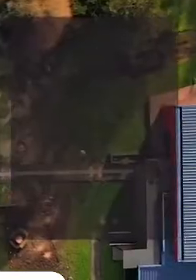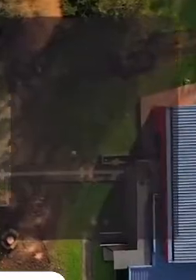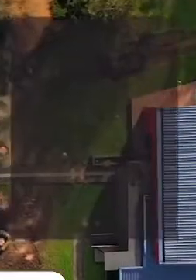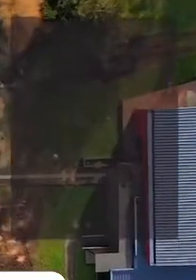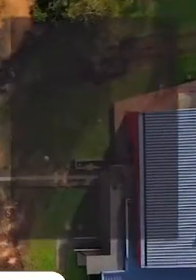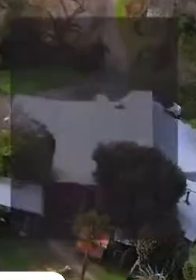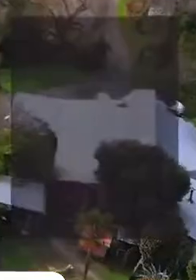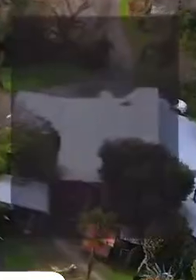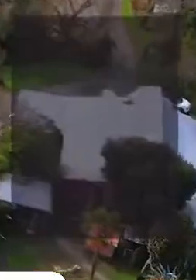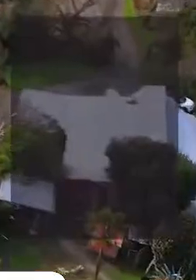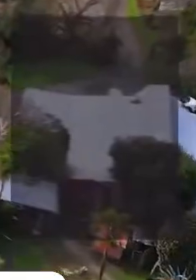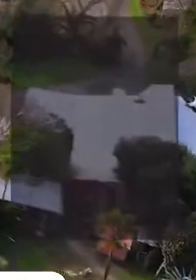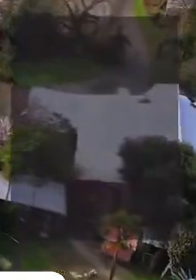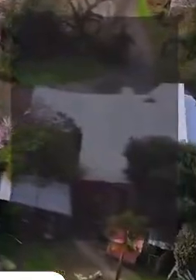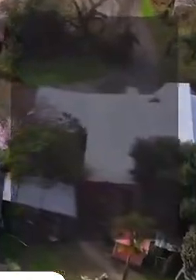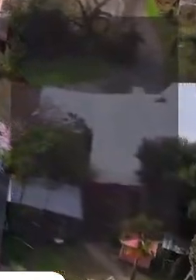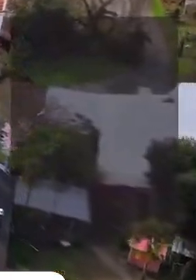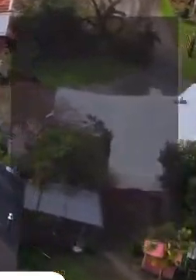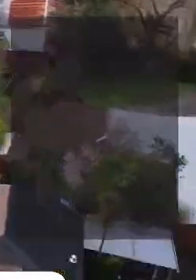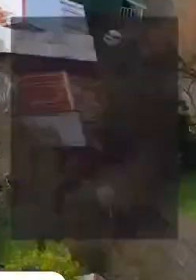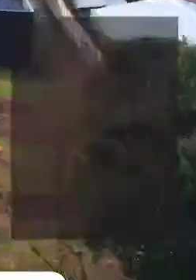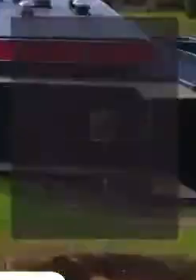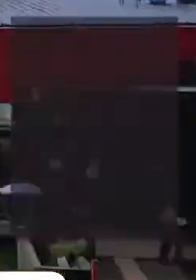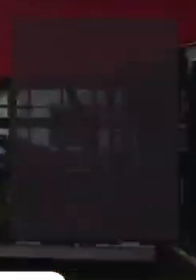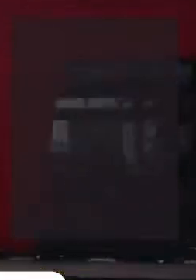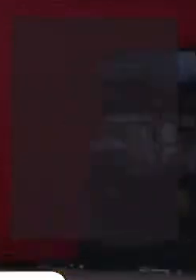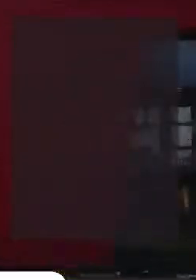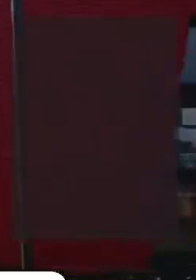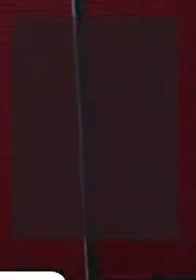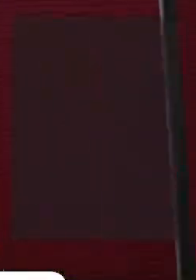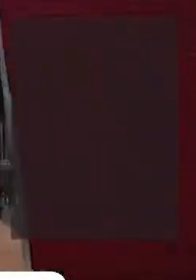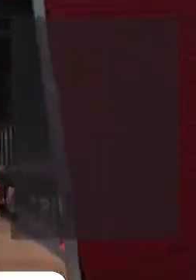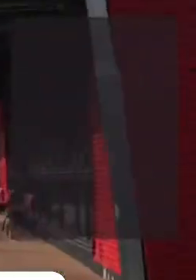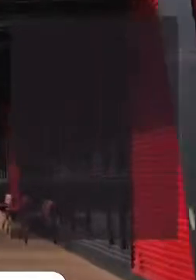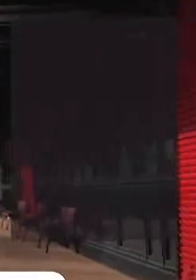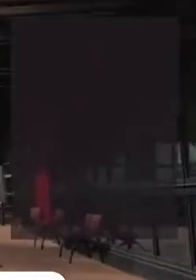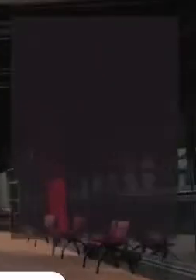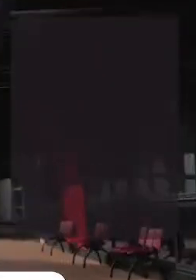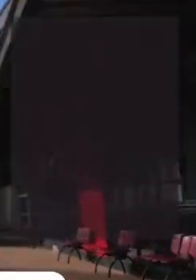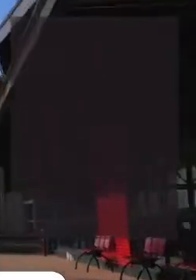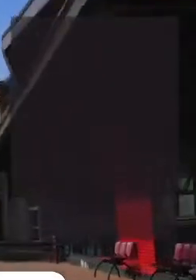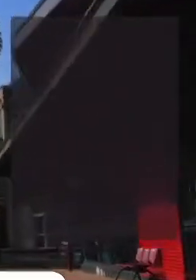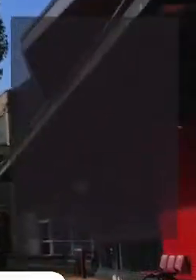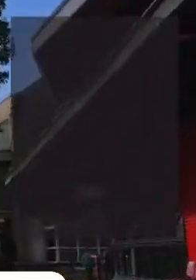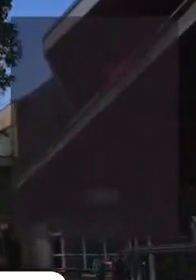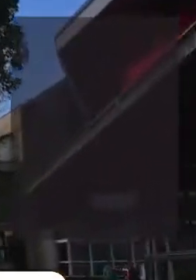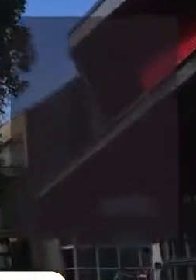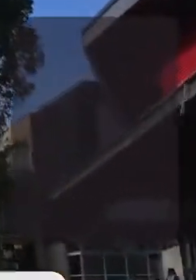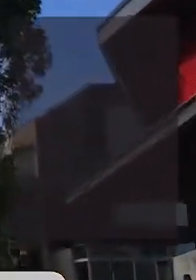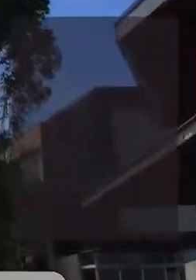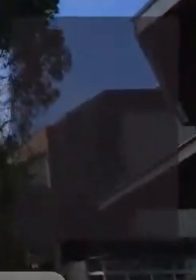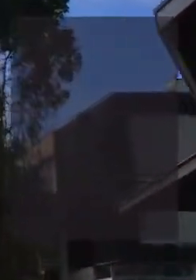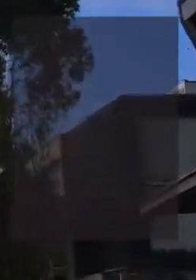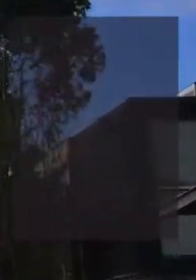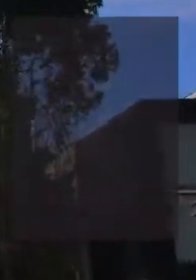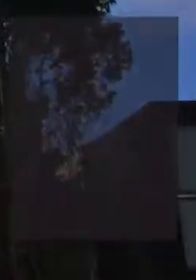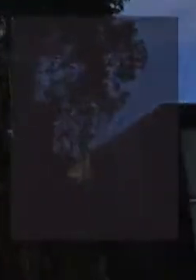Si buscas un lugar donde descubrir tu máximo potencial, la Universidad Austral de Chile es tu